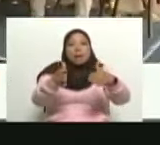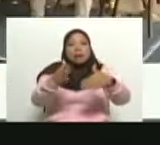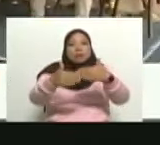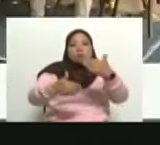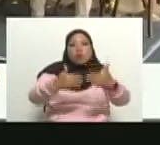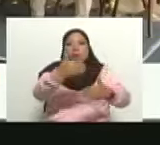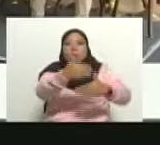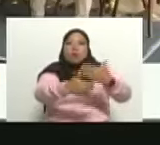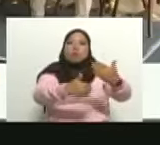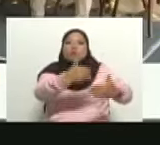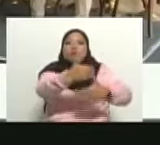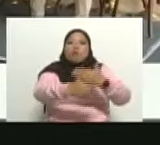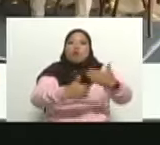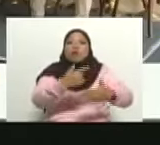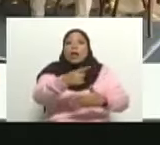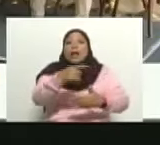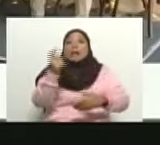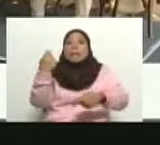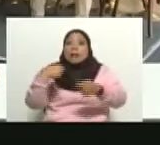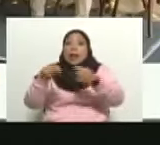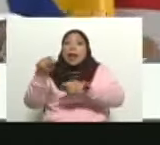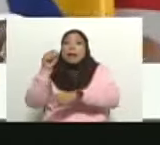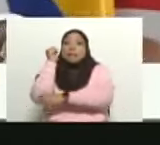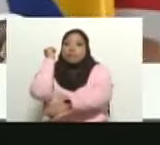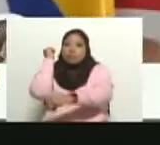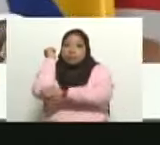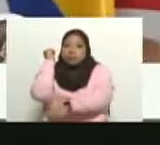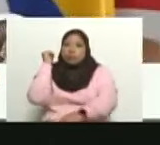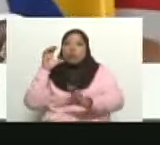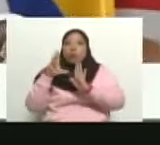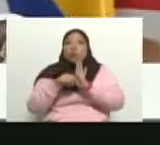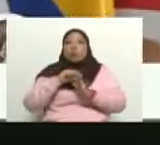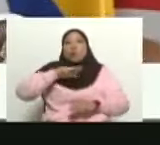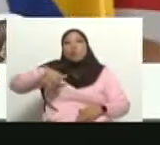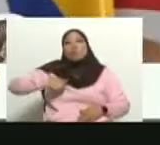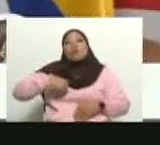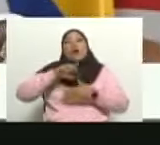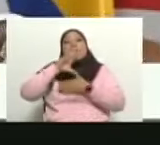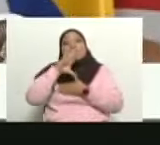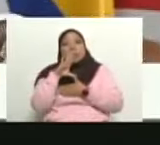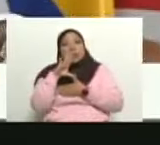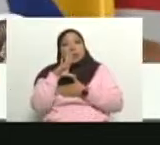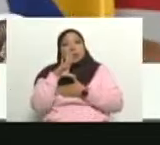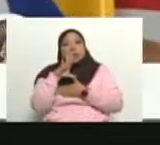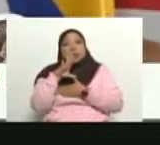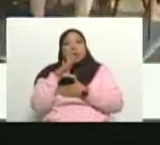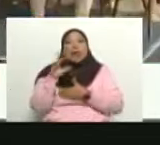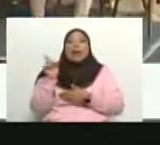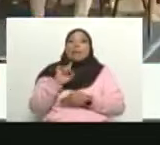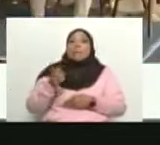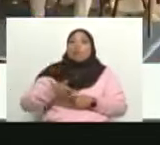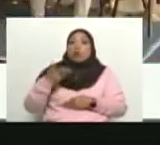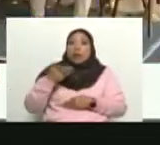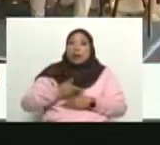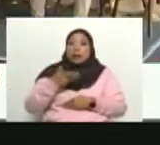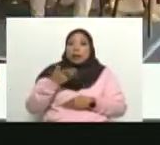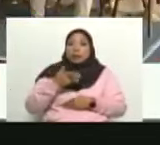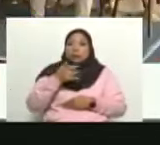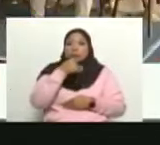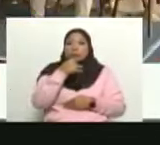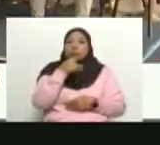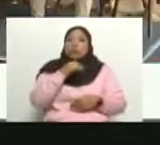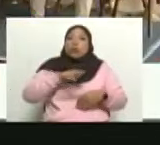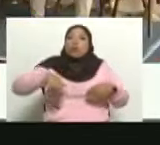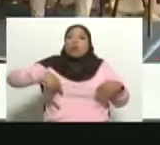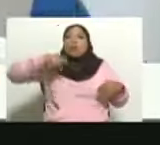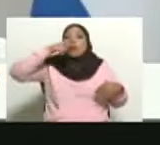y marcan lo que es la tendencia de la migración en nuestra América, creo que el día de hoy, repito, hemos dado un paso,